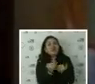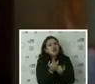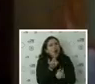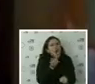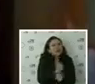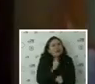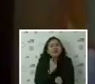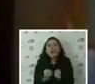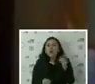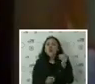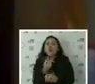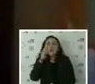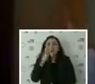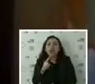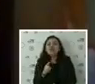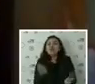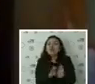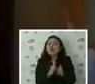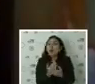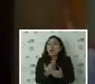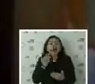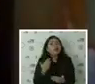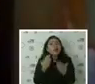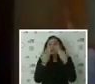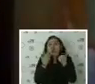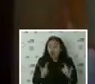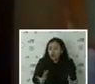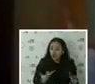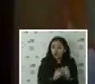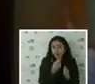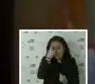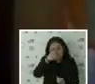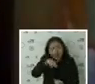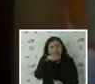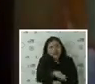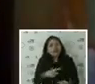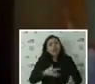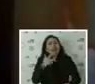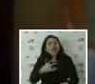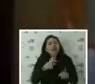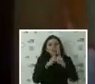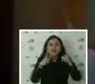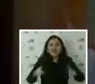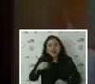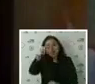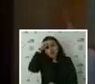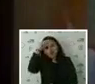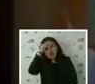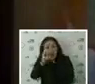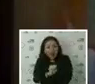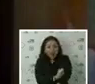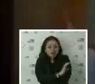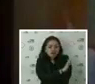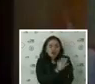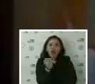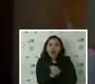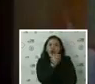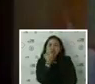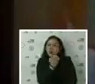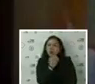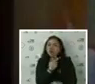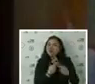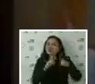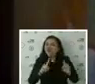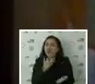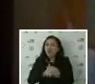descubrir la ausencia que habían tenido en el desarrollo de la inteligencia emocional, académica, cultural de sus hijos, ¿sí? Al